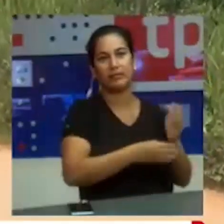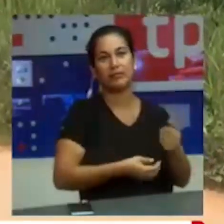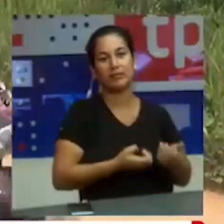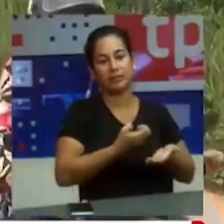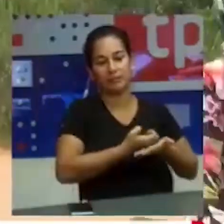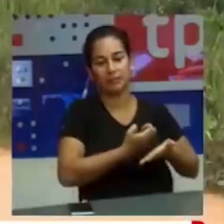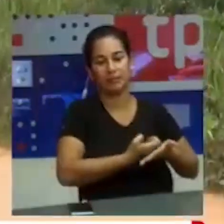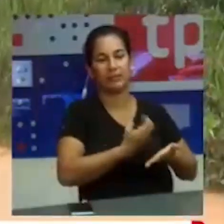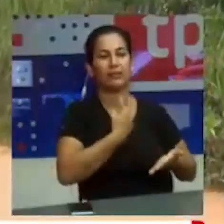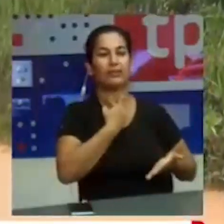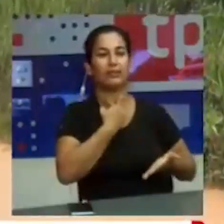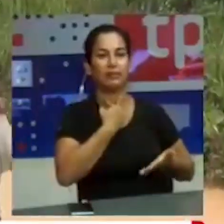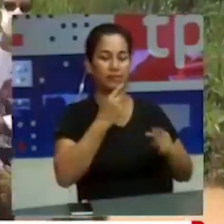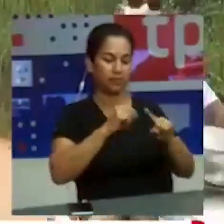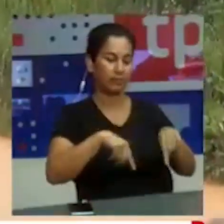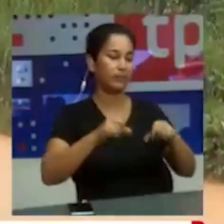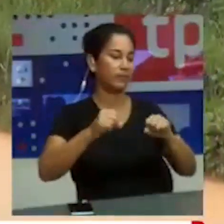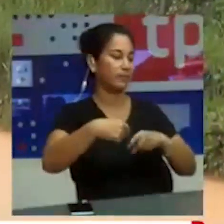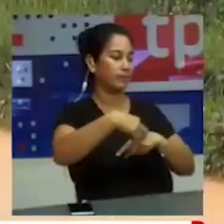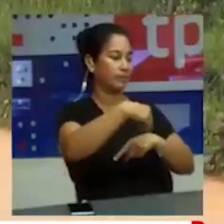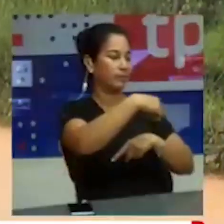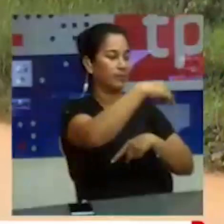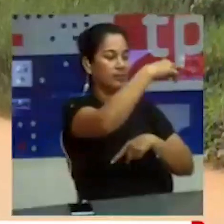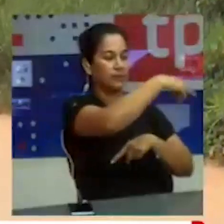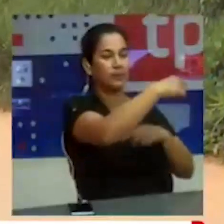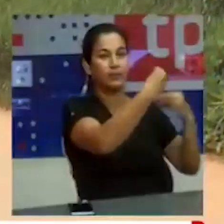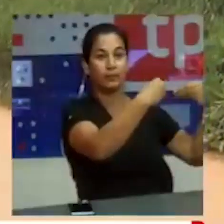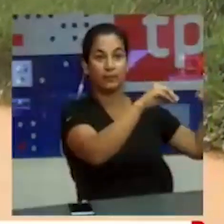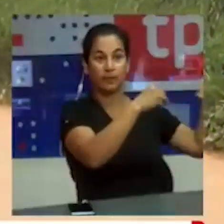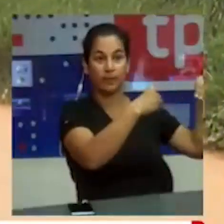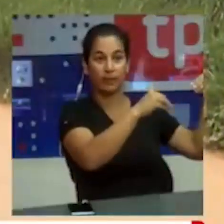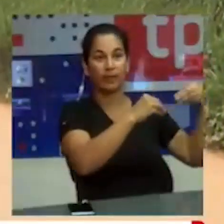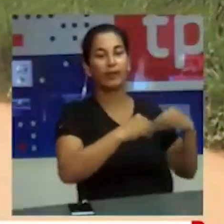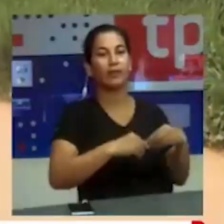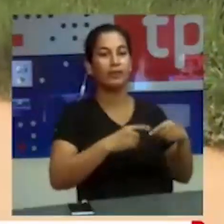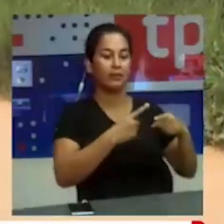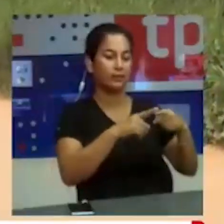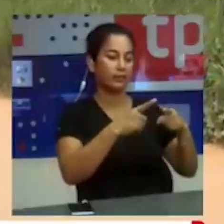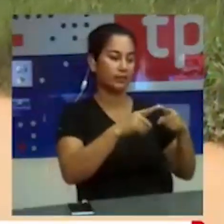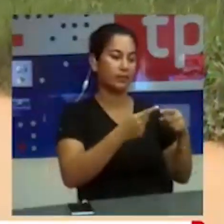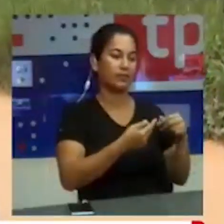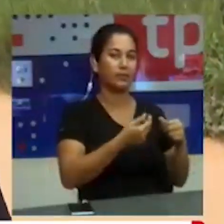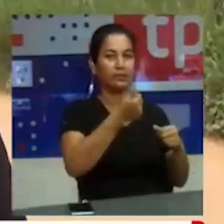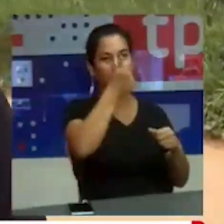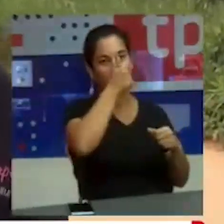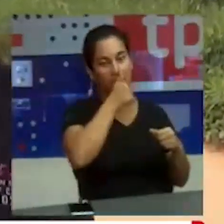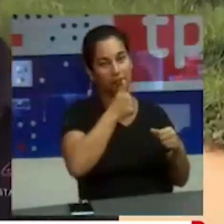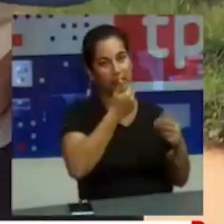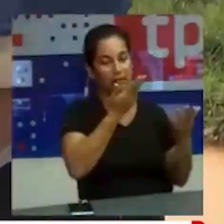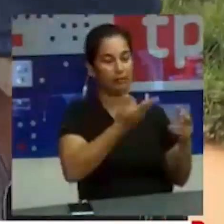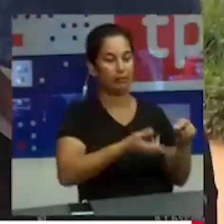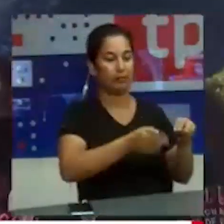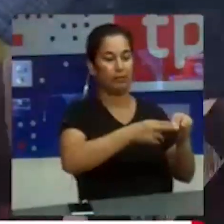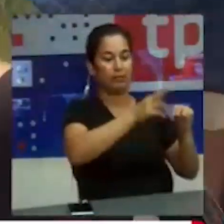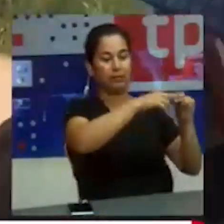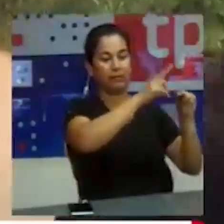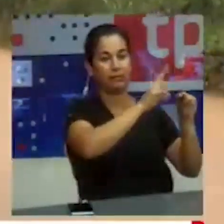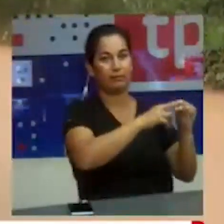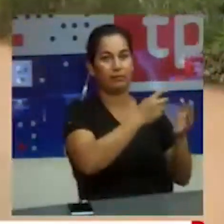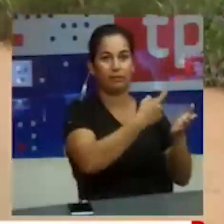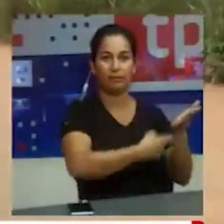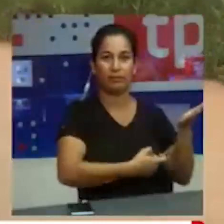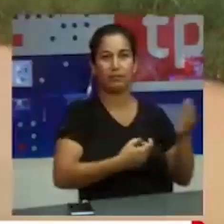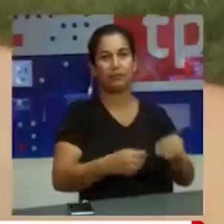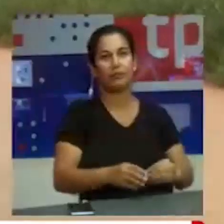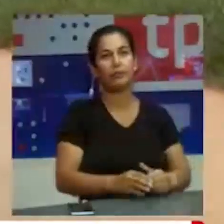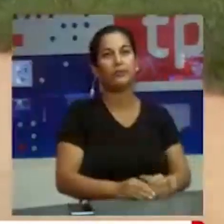que ir ahí. Pese a eso, pese a los controles, las caseritas siguen subiendo de precio. Gracias, señora. Bueno,